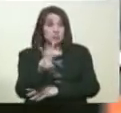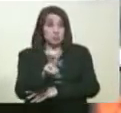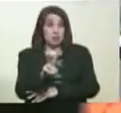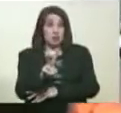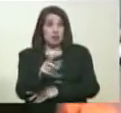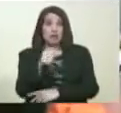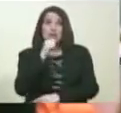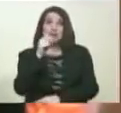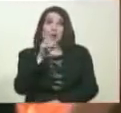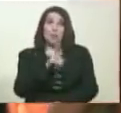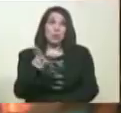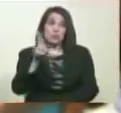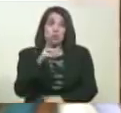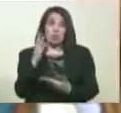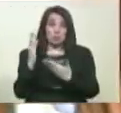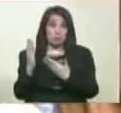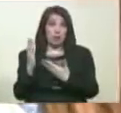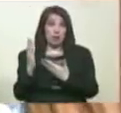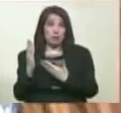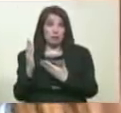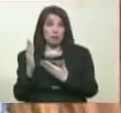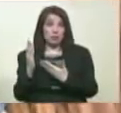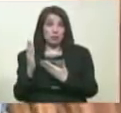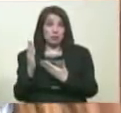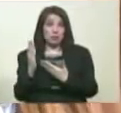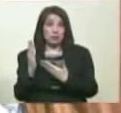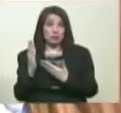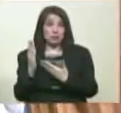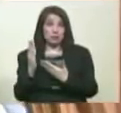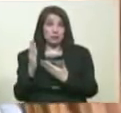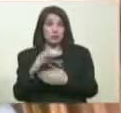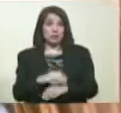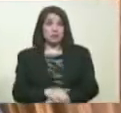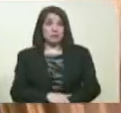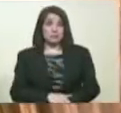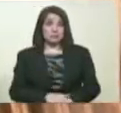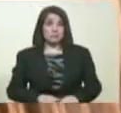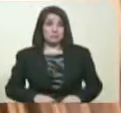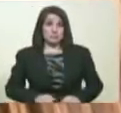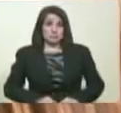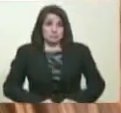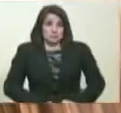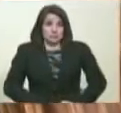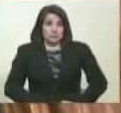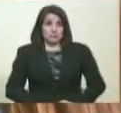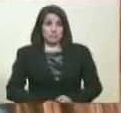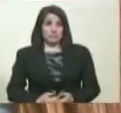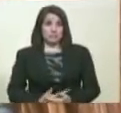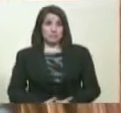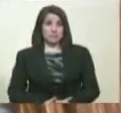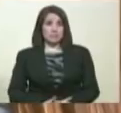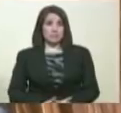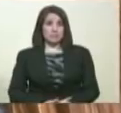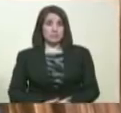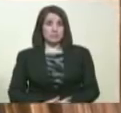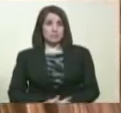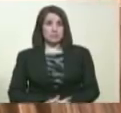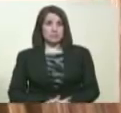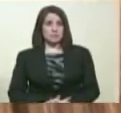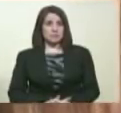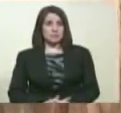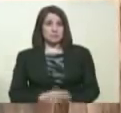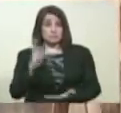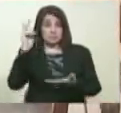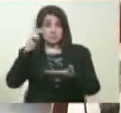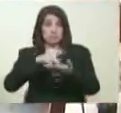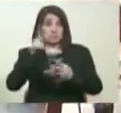Plagatox? Algo así. ¿Ah? En el llano comen Plagatox. Así es. Es así. Bueno, y aquí estamos presentes